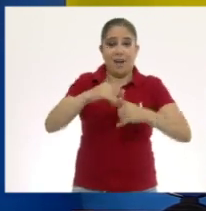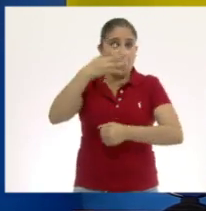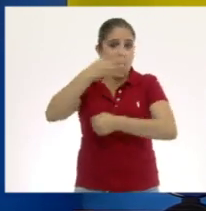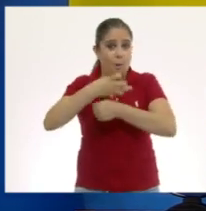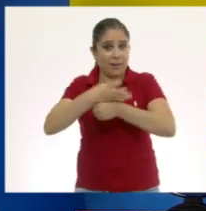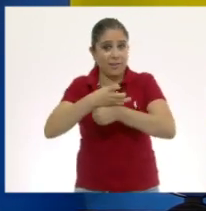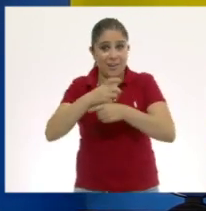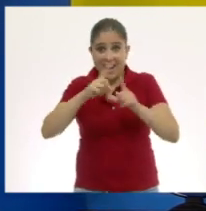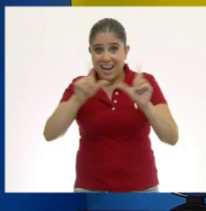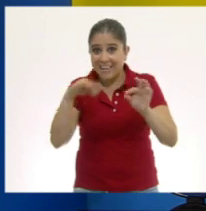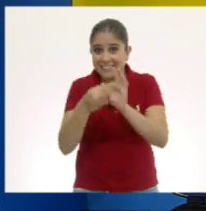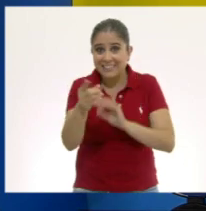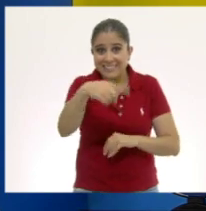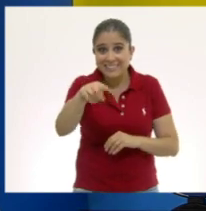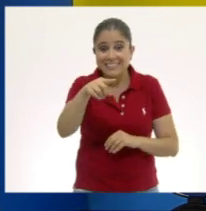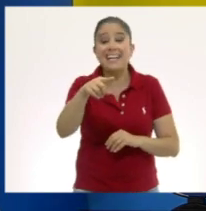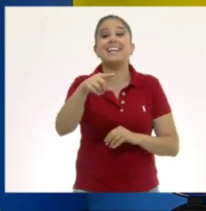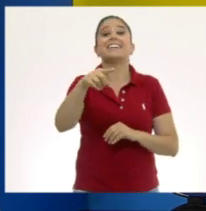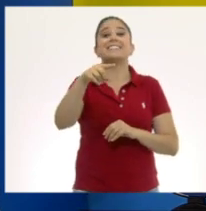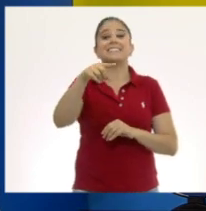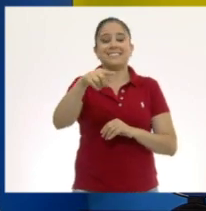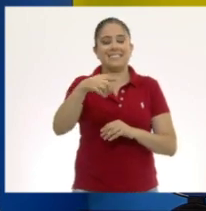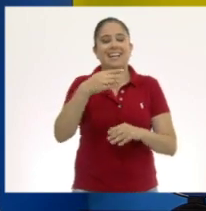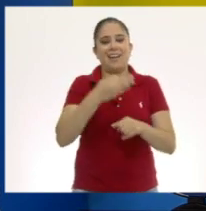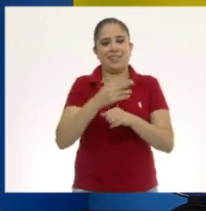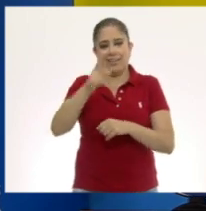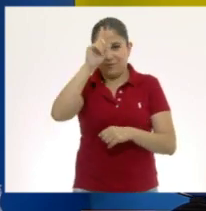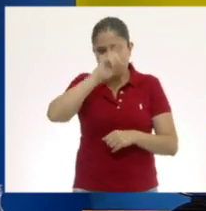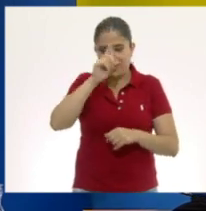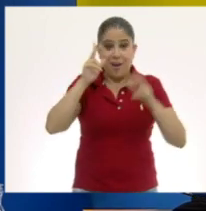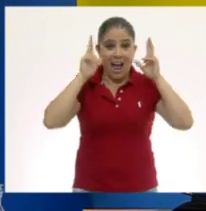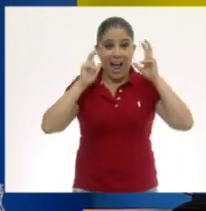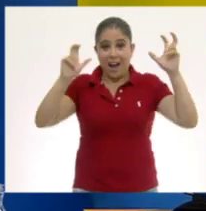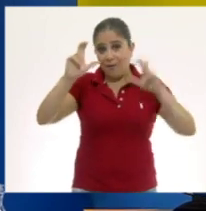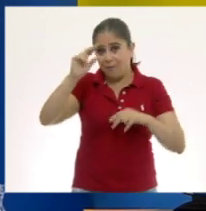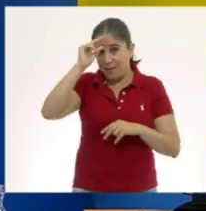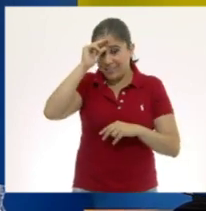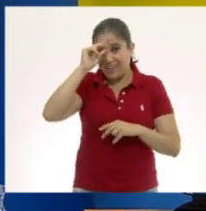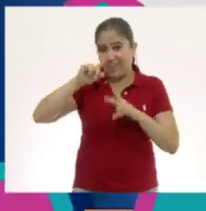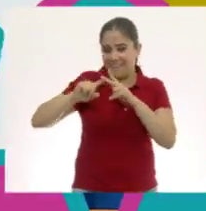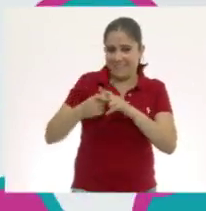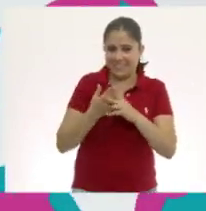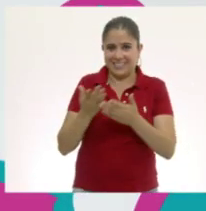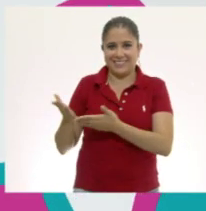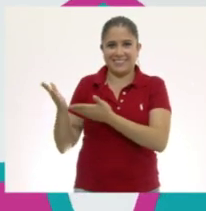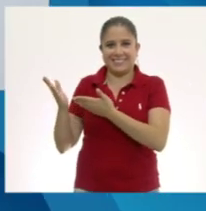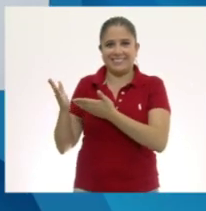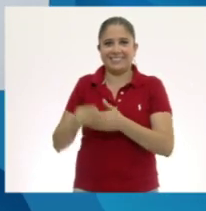grado. ¿Listos? Entonces, vamos con un consejo de nuestro amigo Ajolisto y comenzamos.